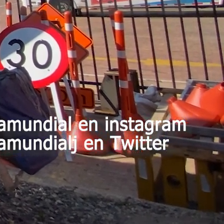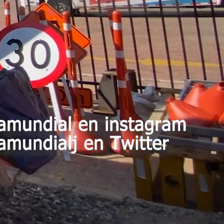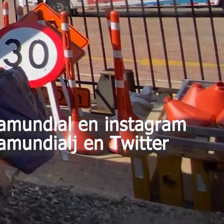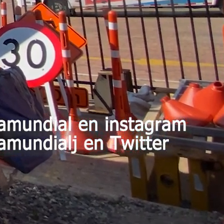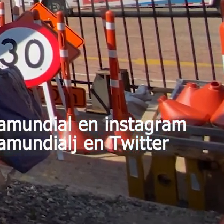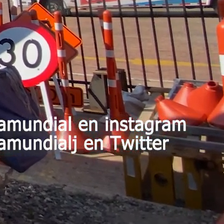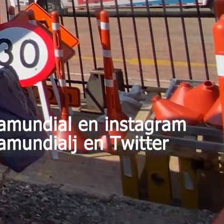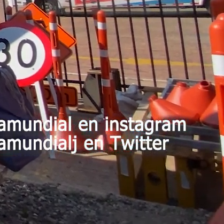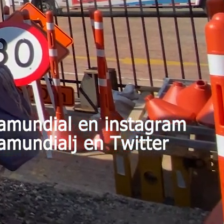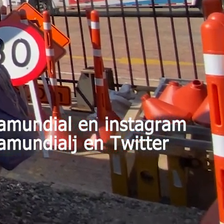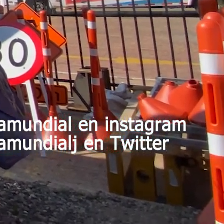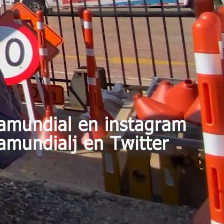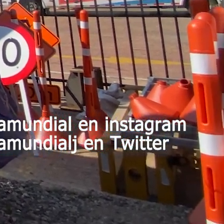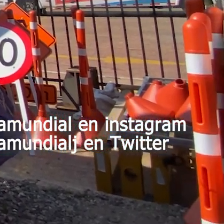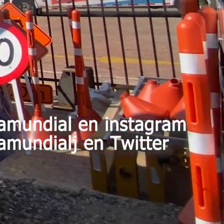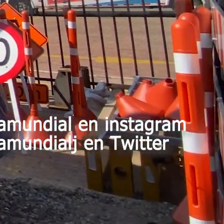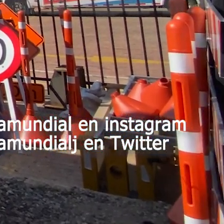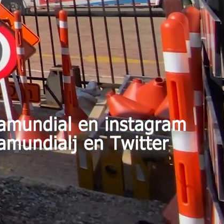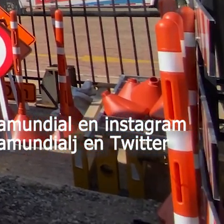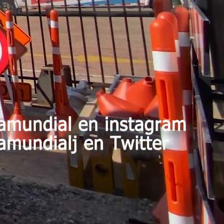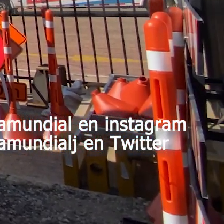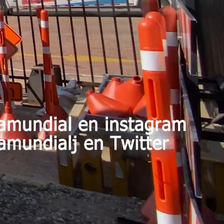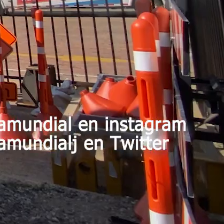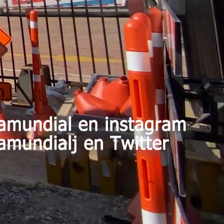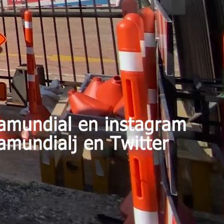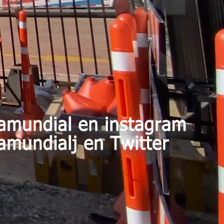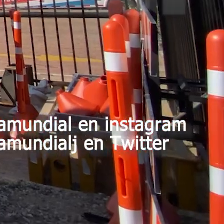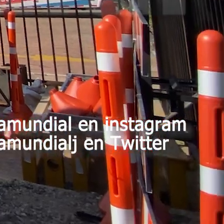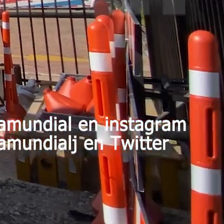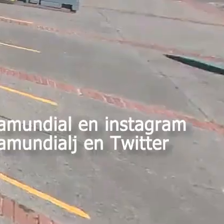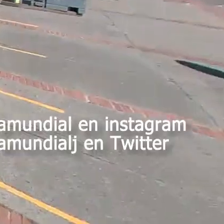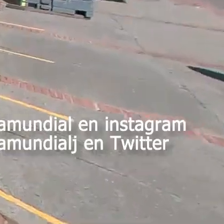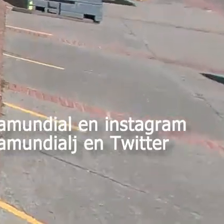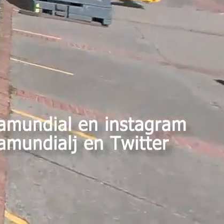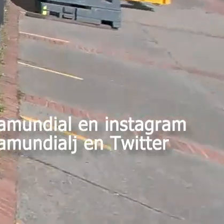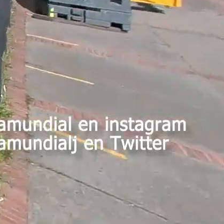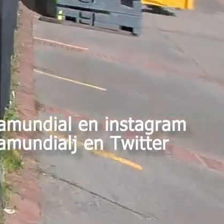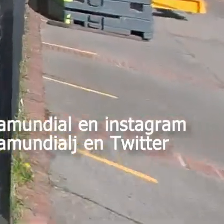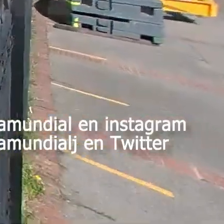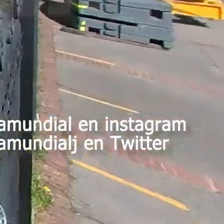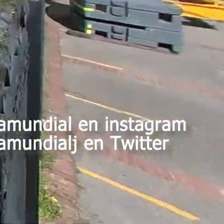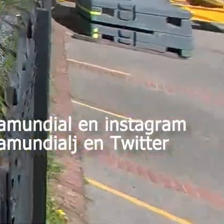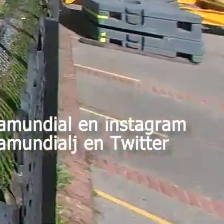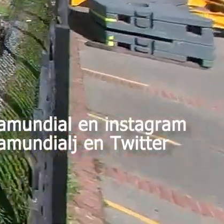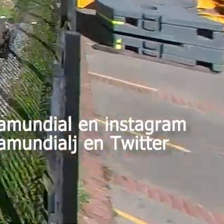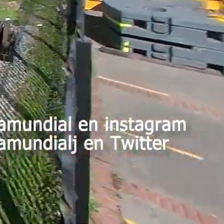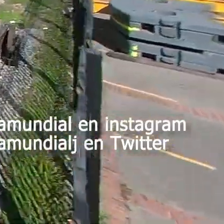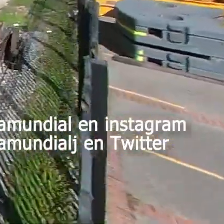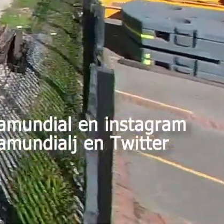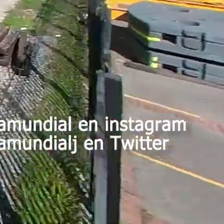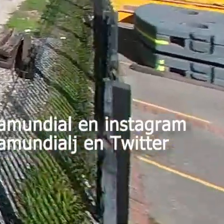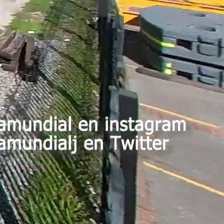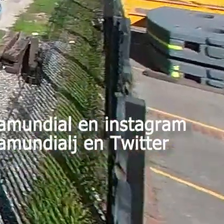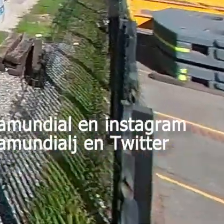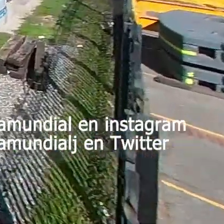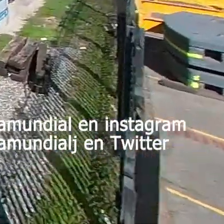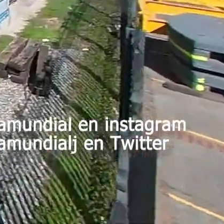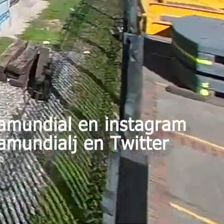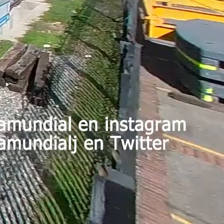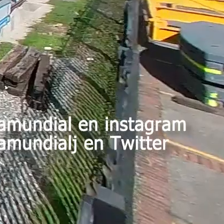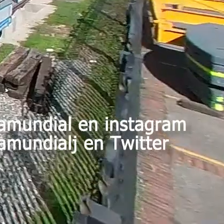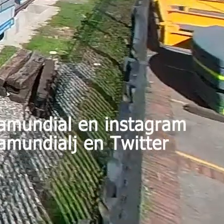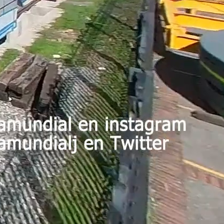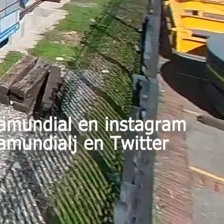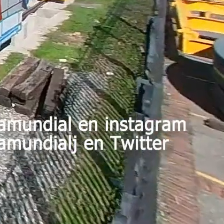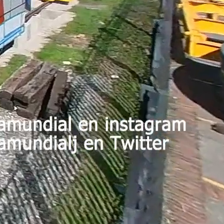Regiotrán de Occidente, el sueño de bogotanos y la región sabana de Occidente, Cundinamarca, un proyecto que a futuro atraerá el turismo